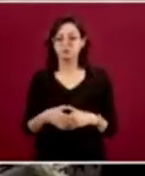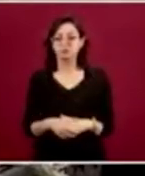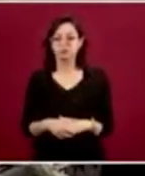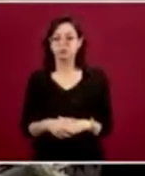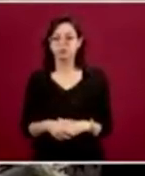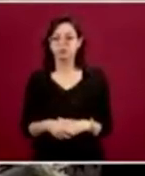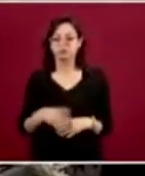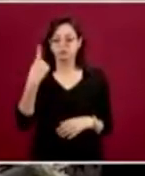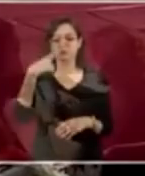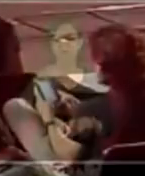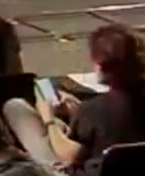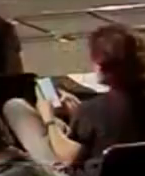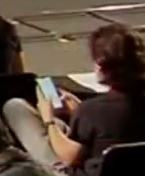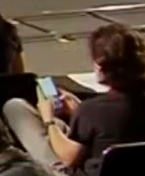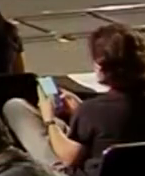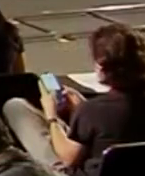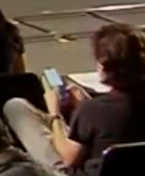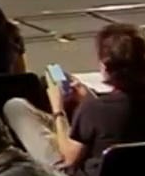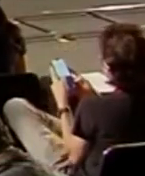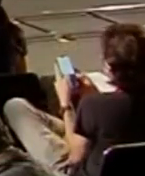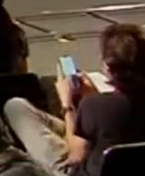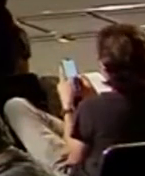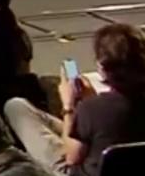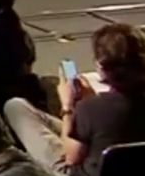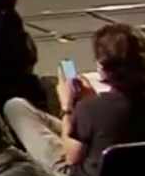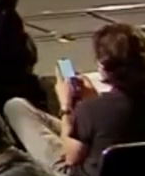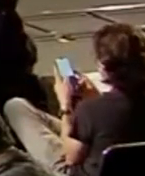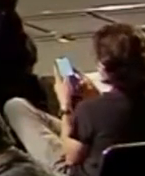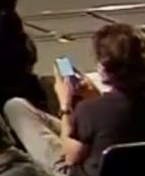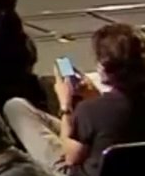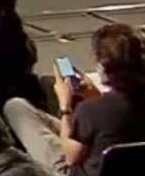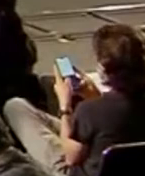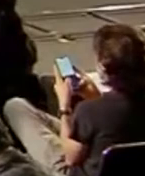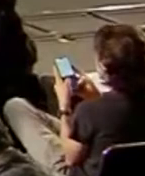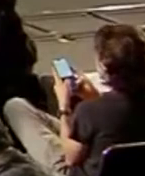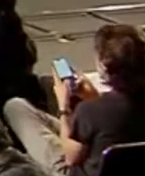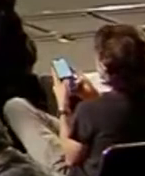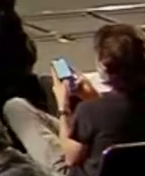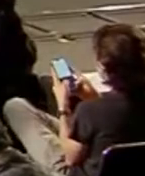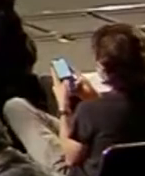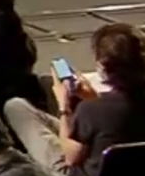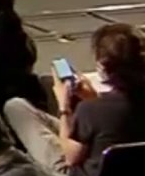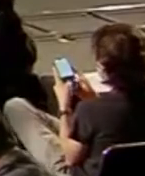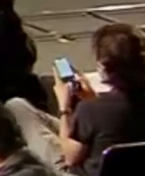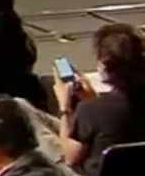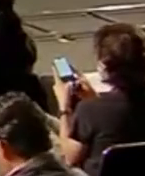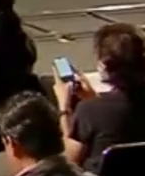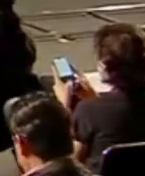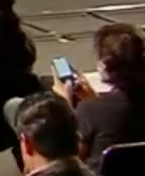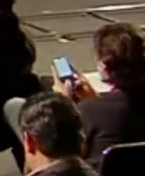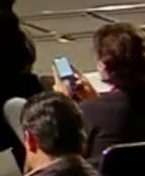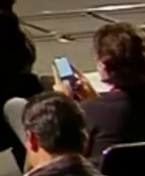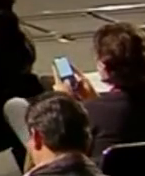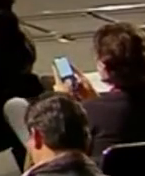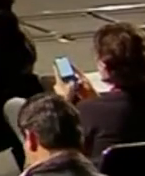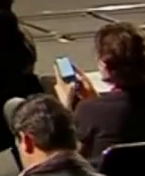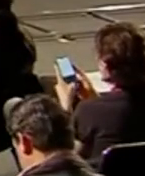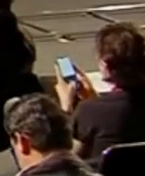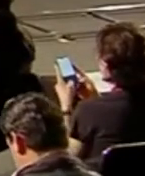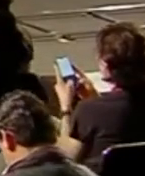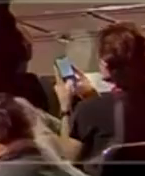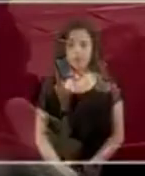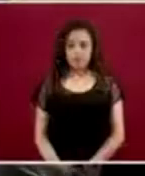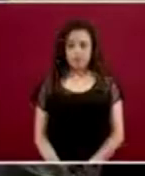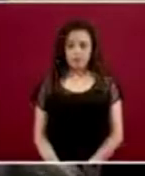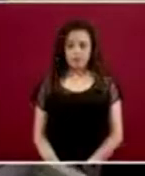atender estos pacientes ante ello todo el sector salud en la secretaría de salud el inss abi el y este por supuesto el imms en